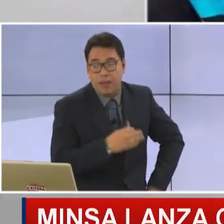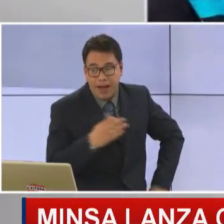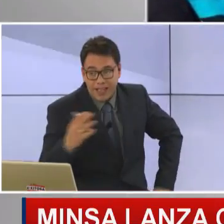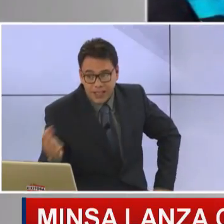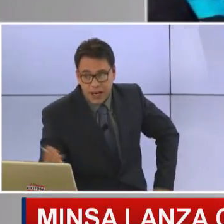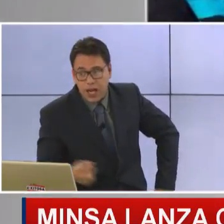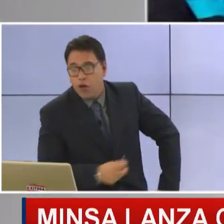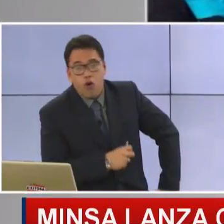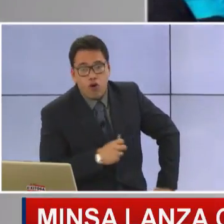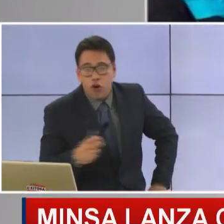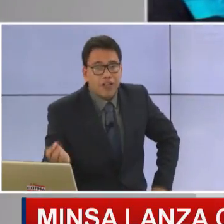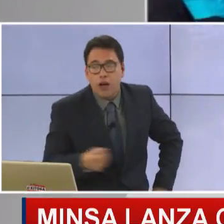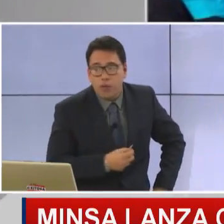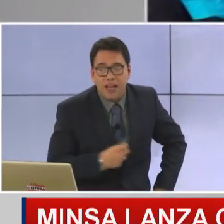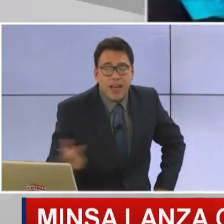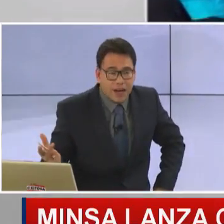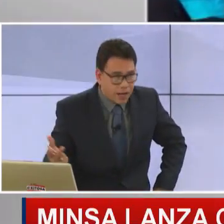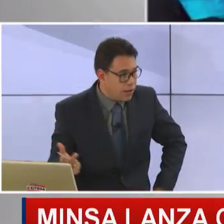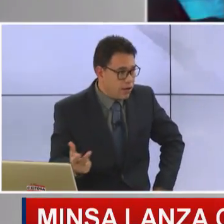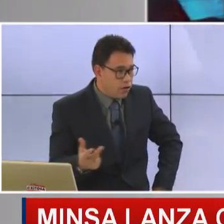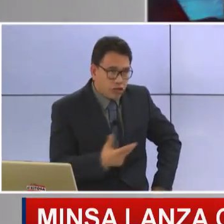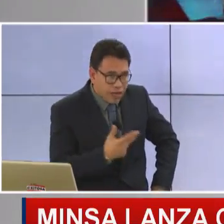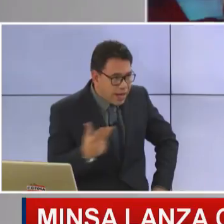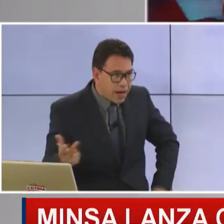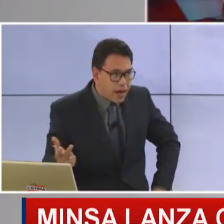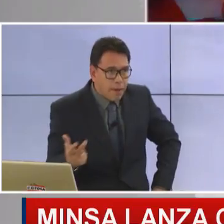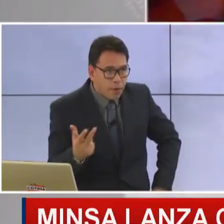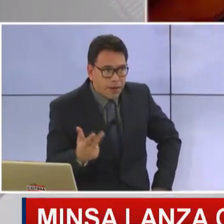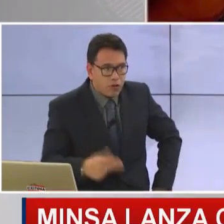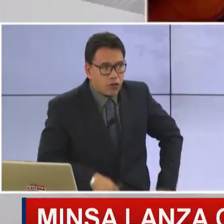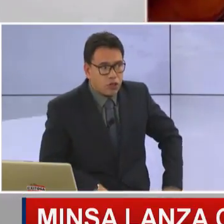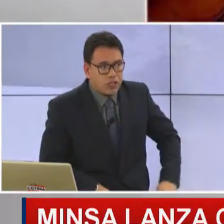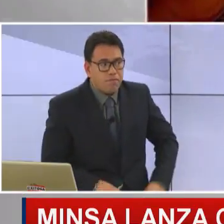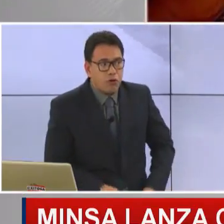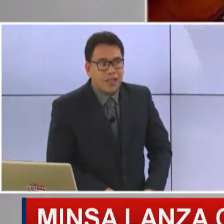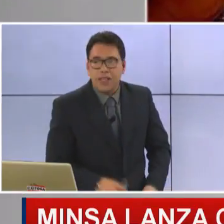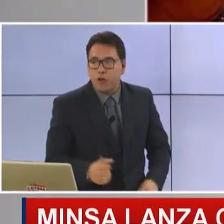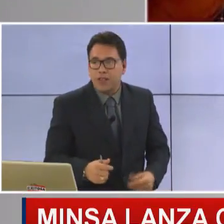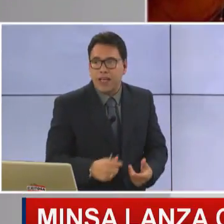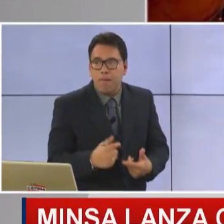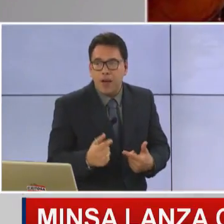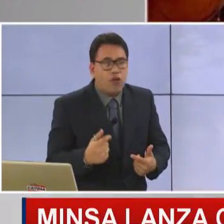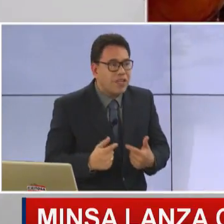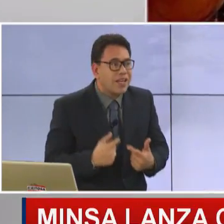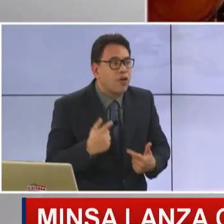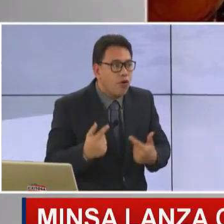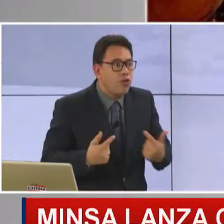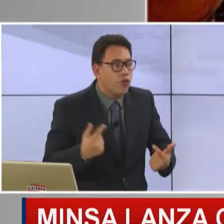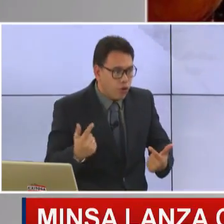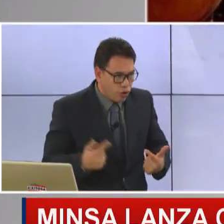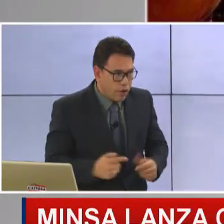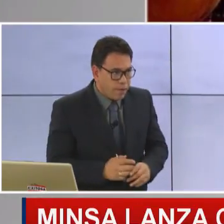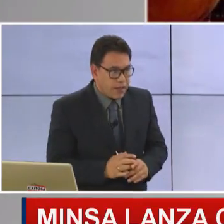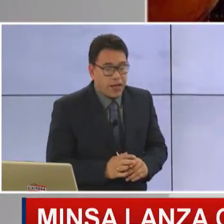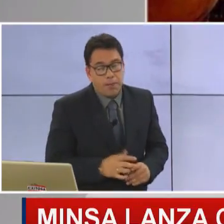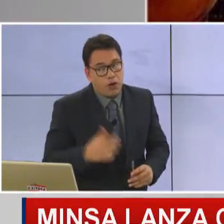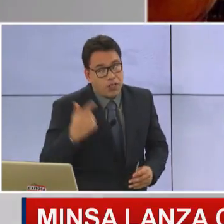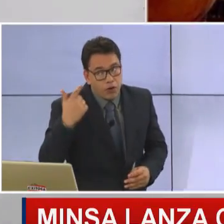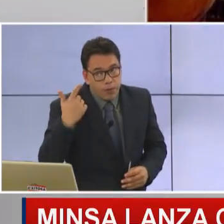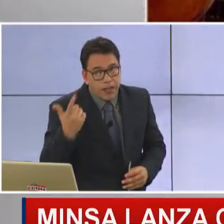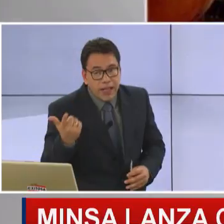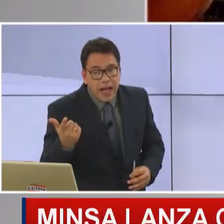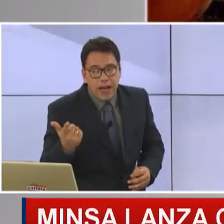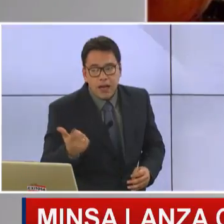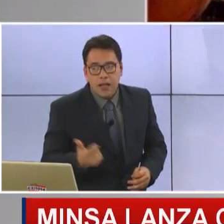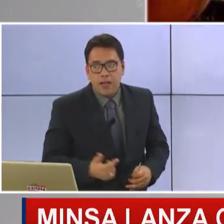o desaparecerla, uh-huh, o no obtenerla. No así tener es anemia por parte de nuestros hijos es importante porque están en pleno desarrollo. Así están es en pleno